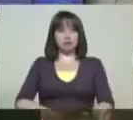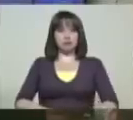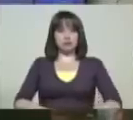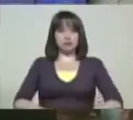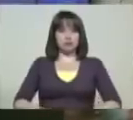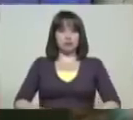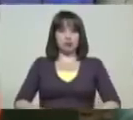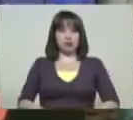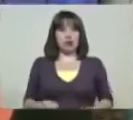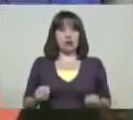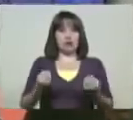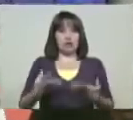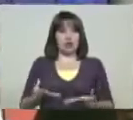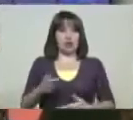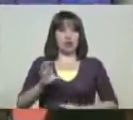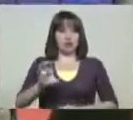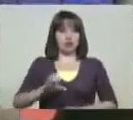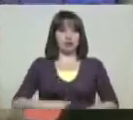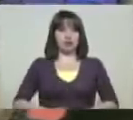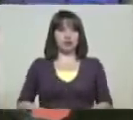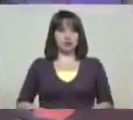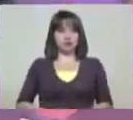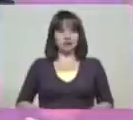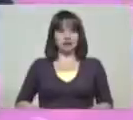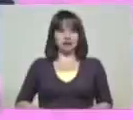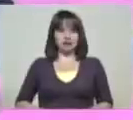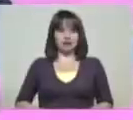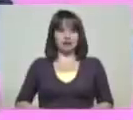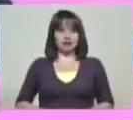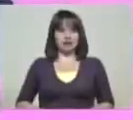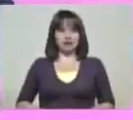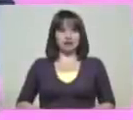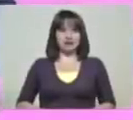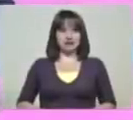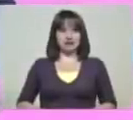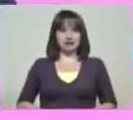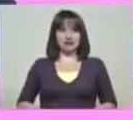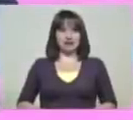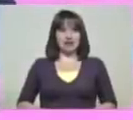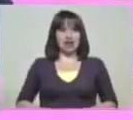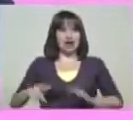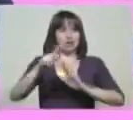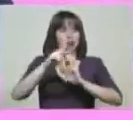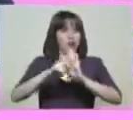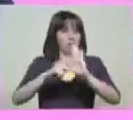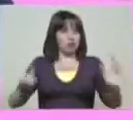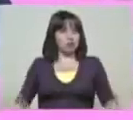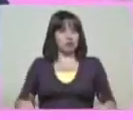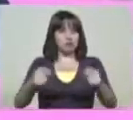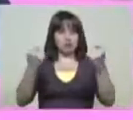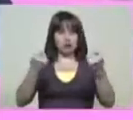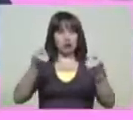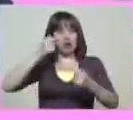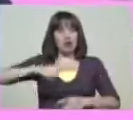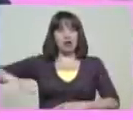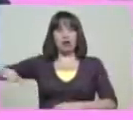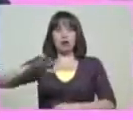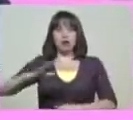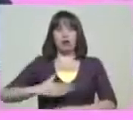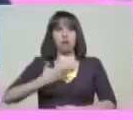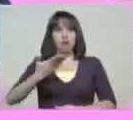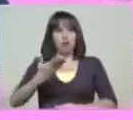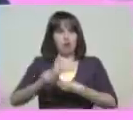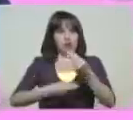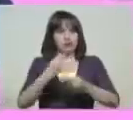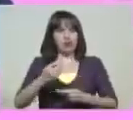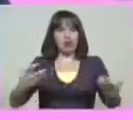en darle al país victorias tempranas del programa de recuperación y que nuestro pueblo pueda superar